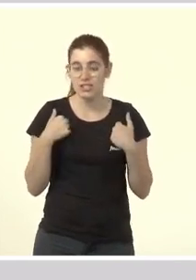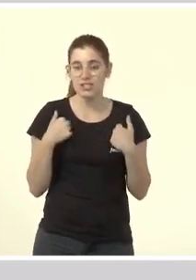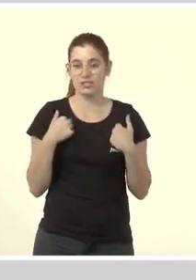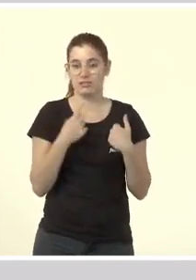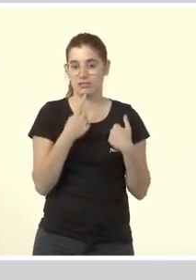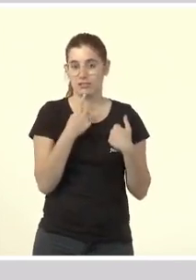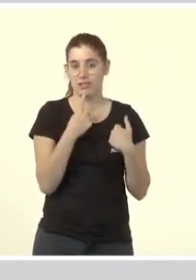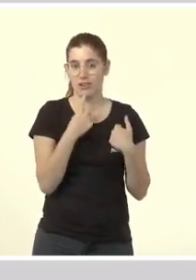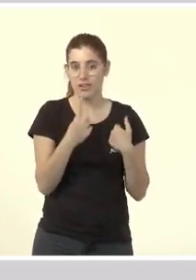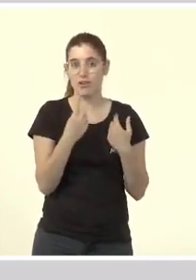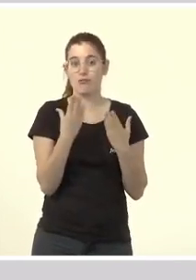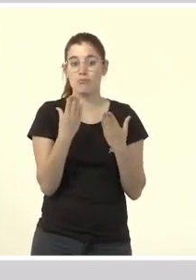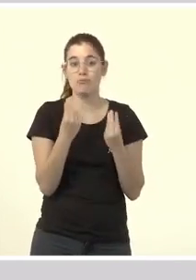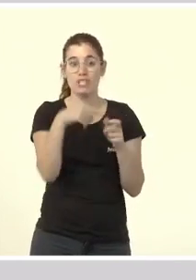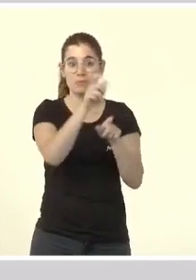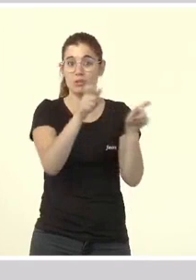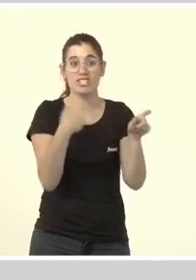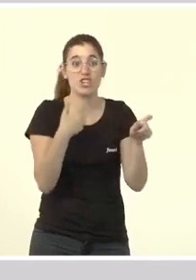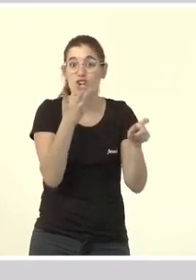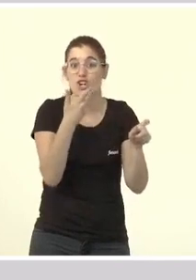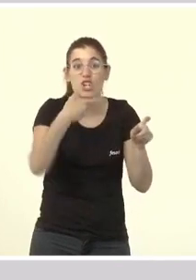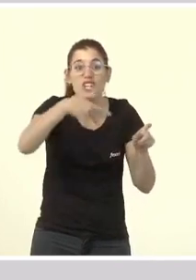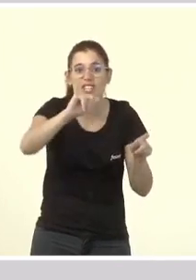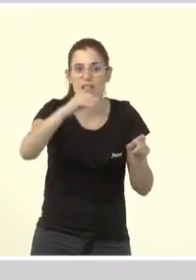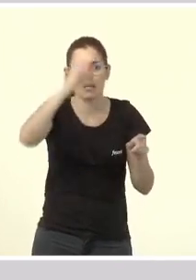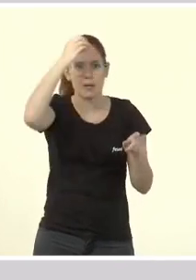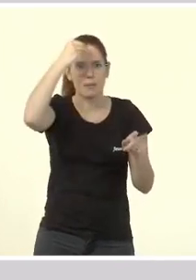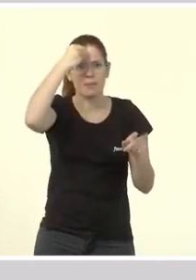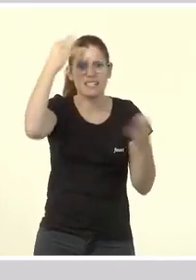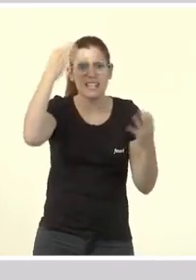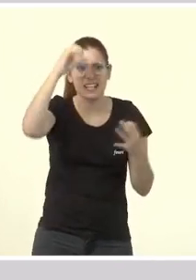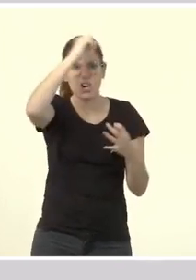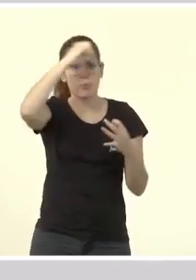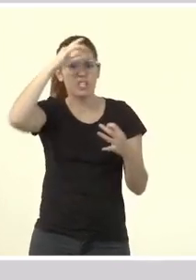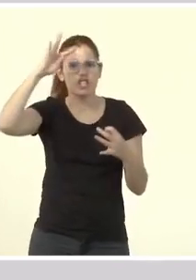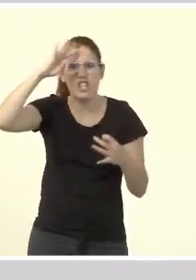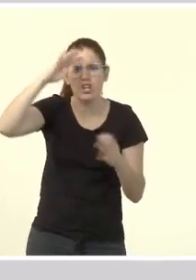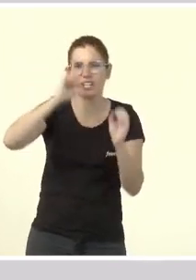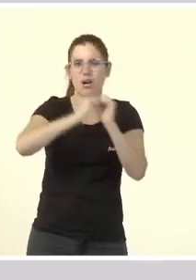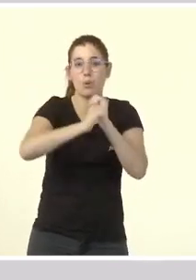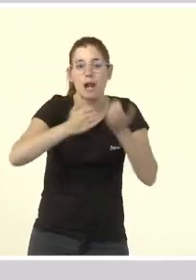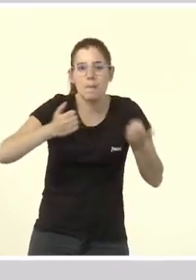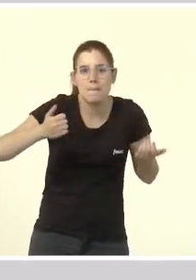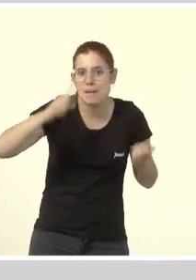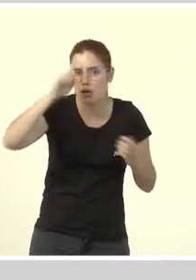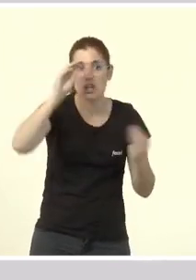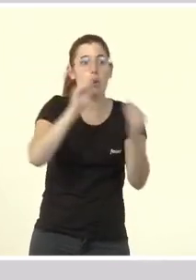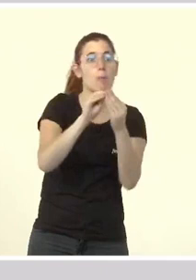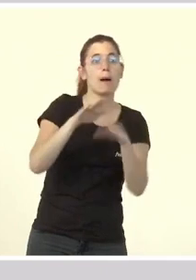Yo insistir, que muchas de estas personas ni las conocen, no sé lo que piensan, no sé lo que voten, no sé si compartan el proyecto del botánico.